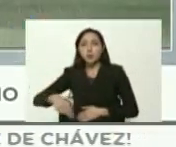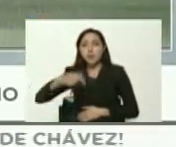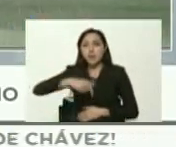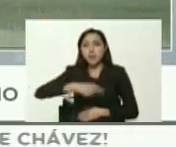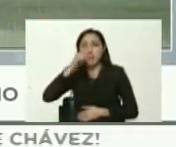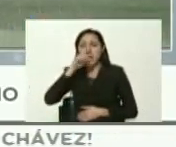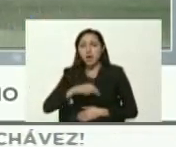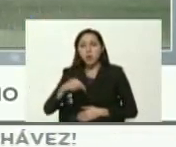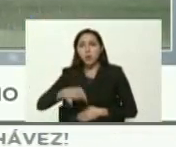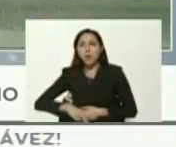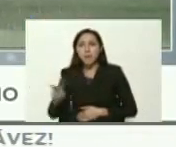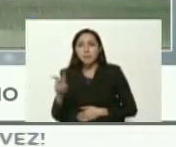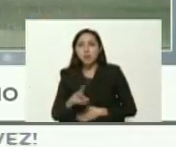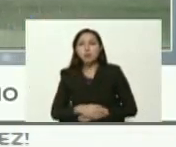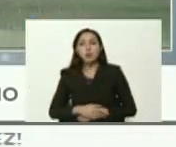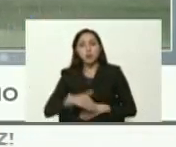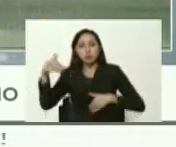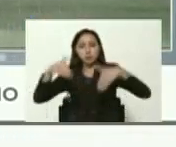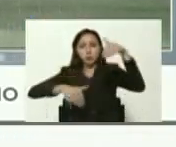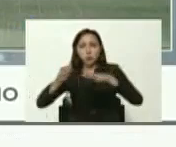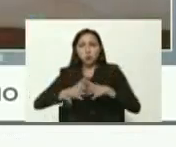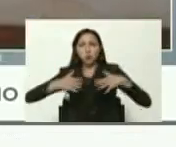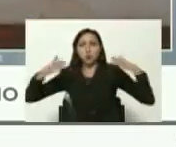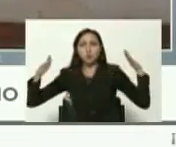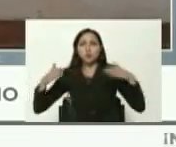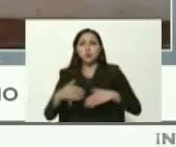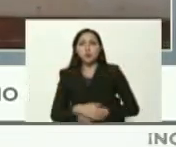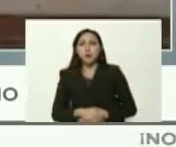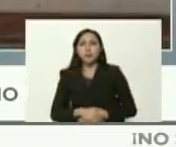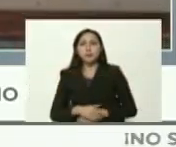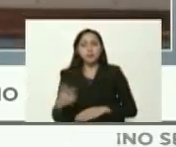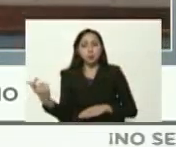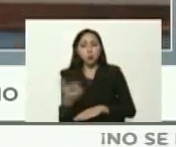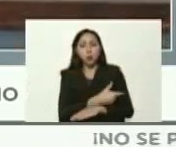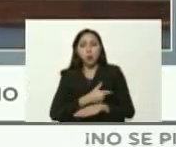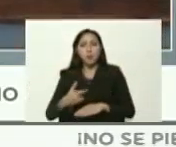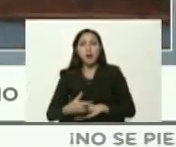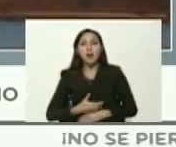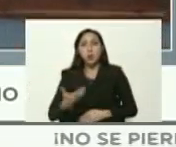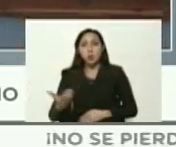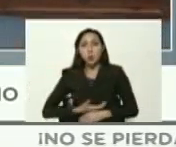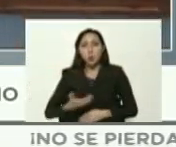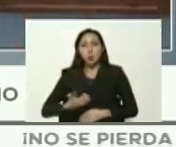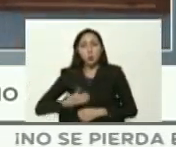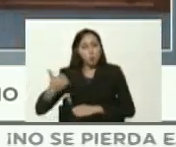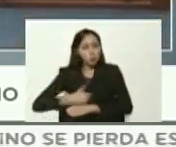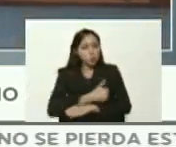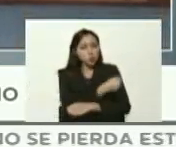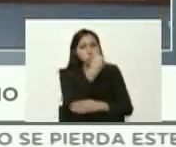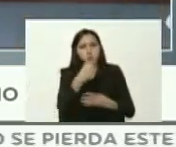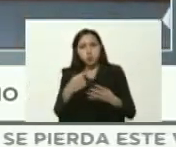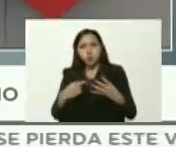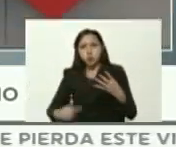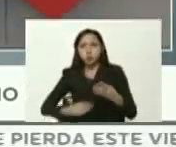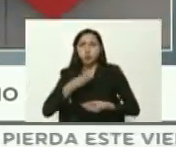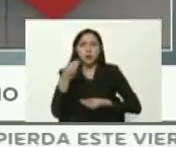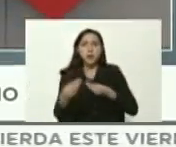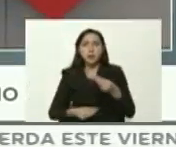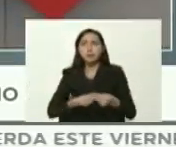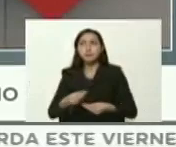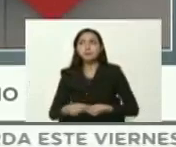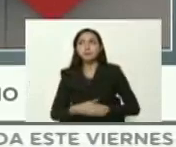en Venezuela a megaelecciones para gobernaciones, alcaldías, consejos legislativos,